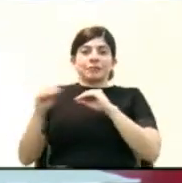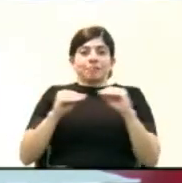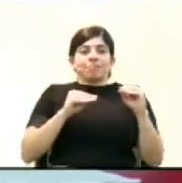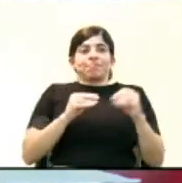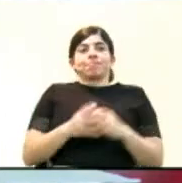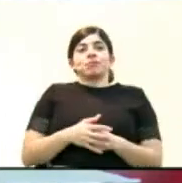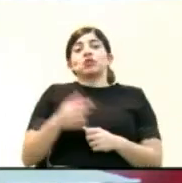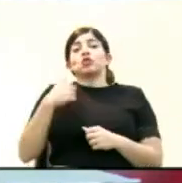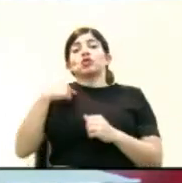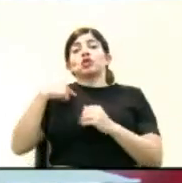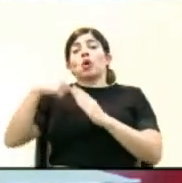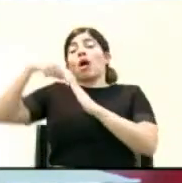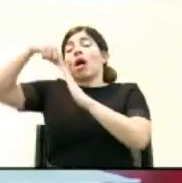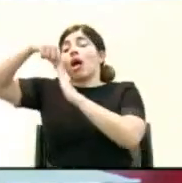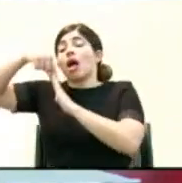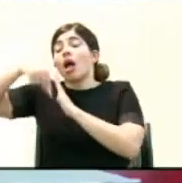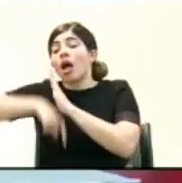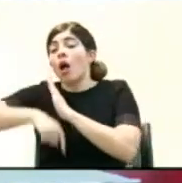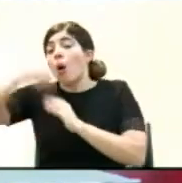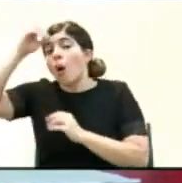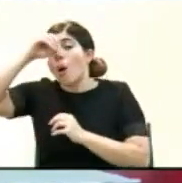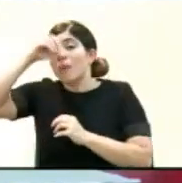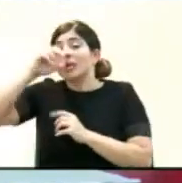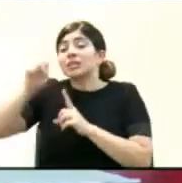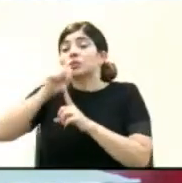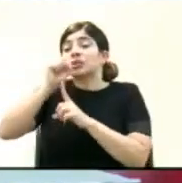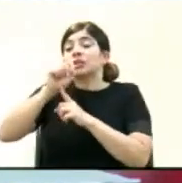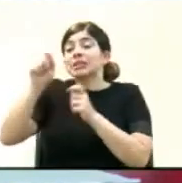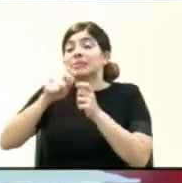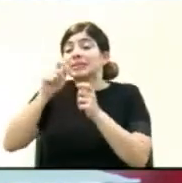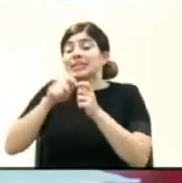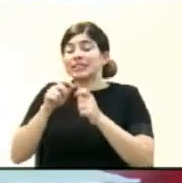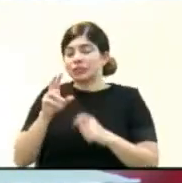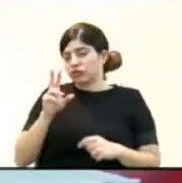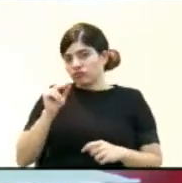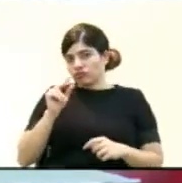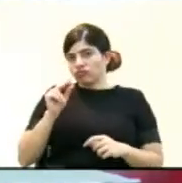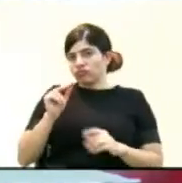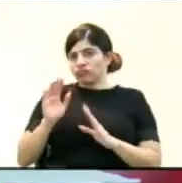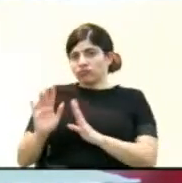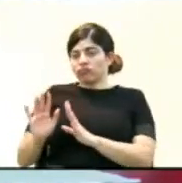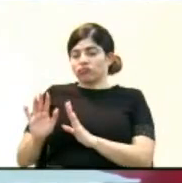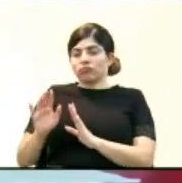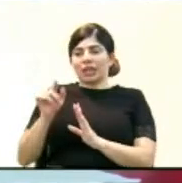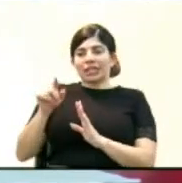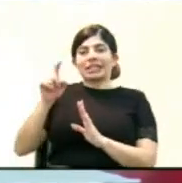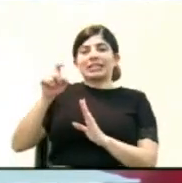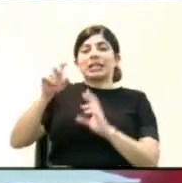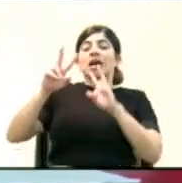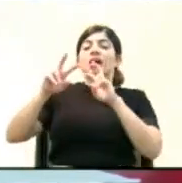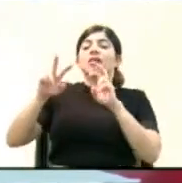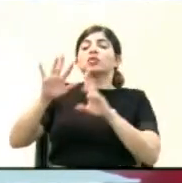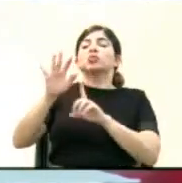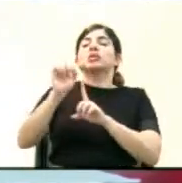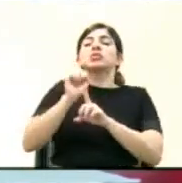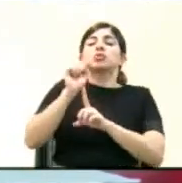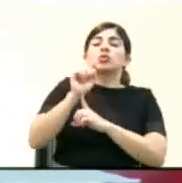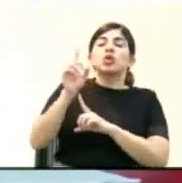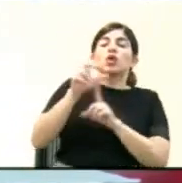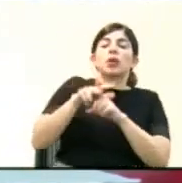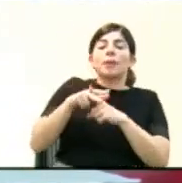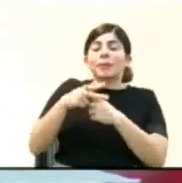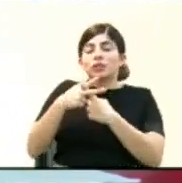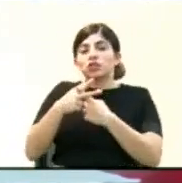no voy a aventurarme a opinar sobre un caso en específico, ¿verdad? Eso habrá que ver las circunstancias, dónde empezó,